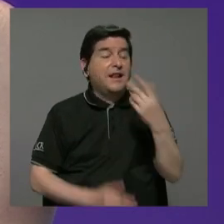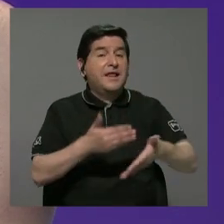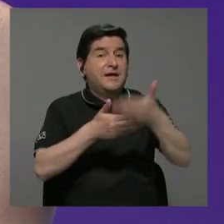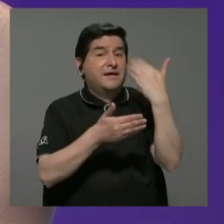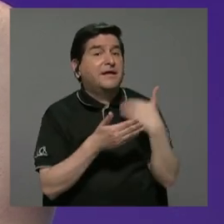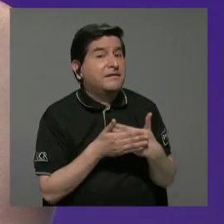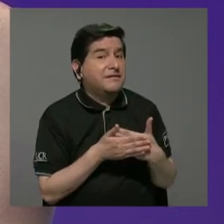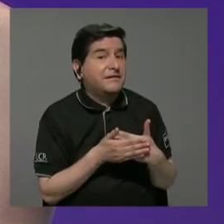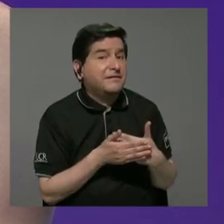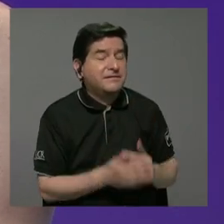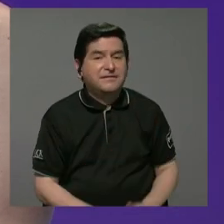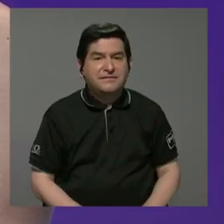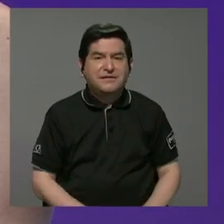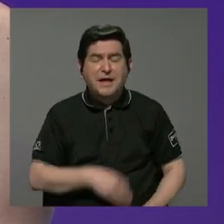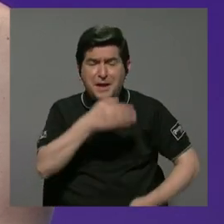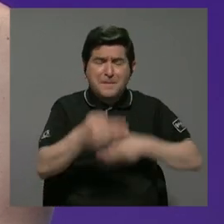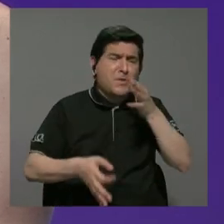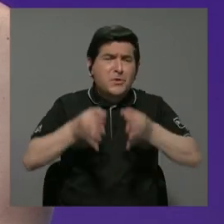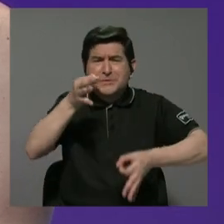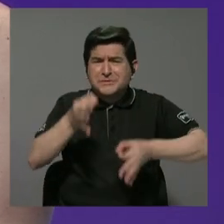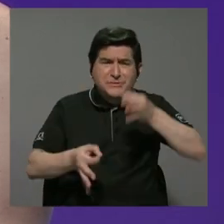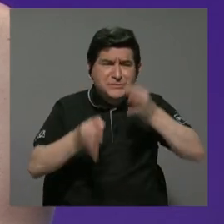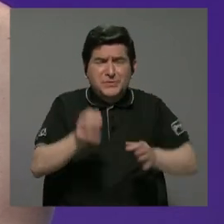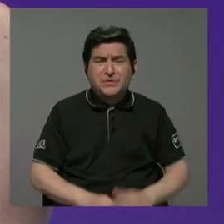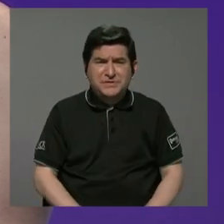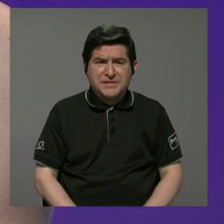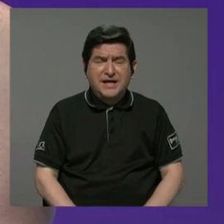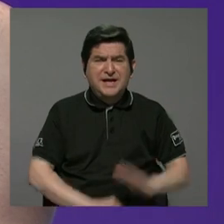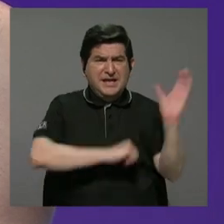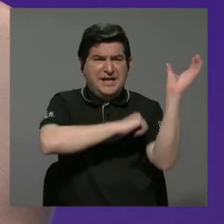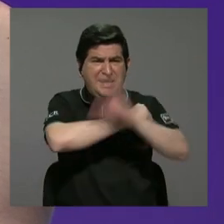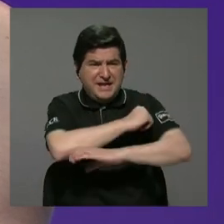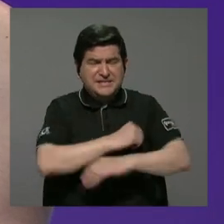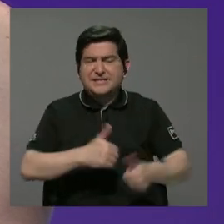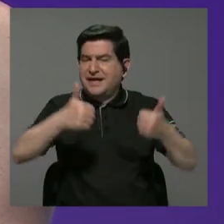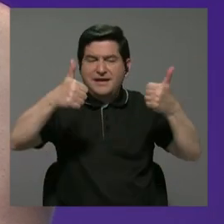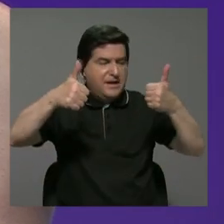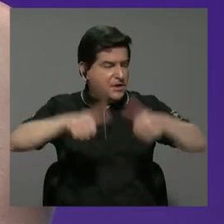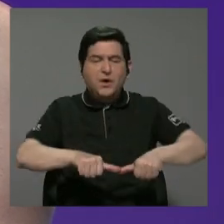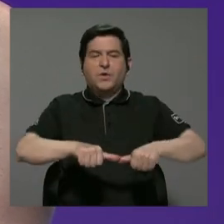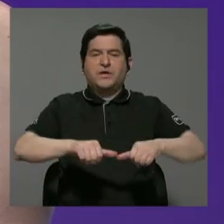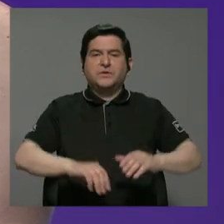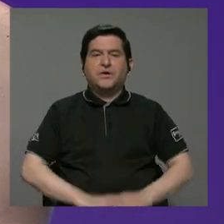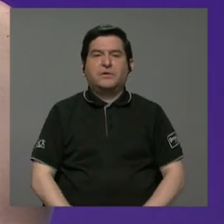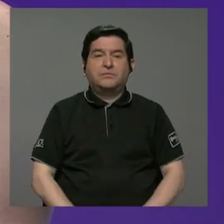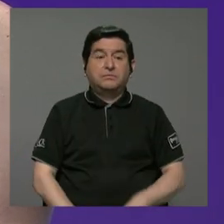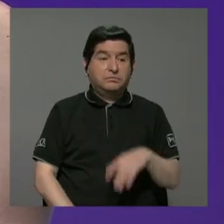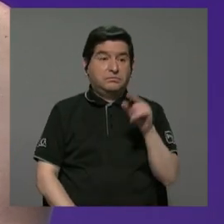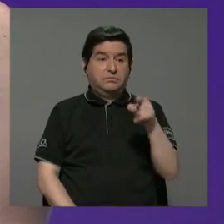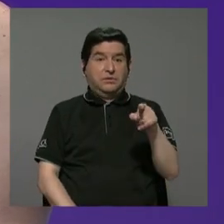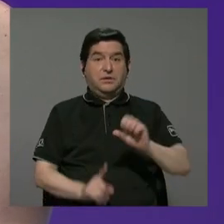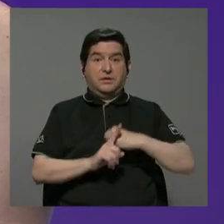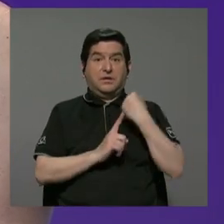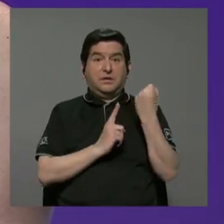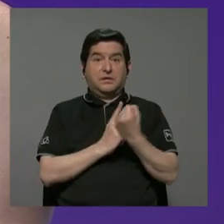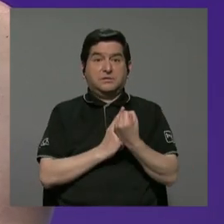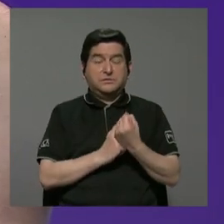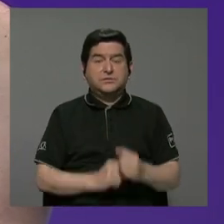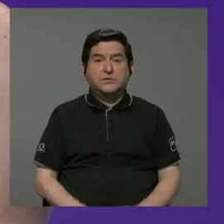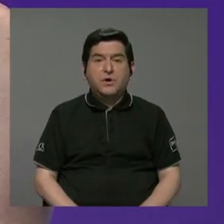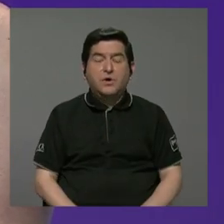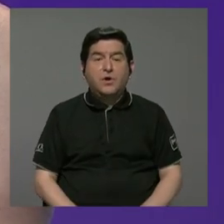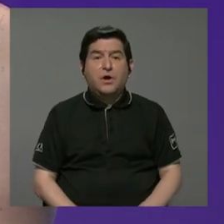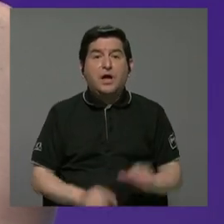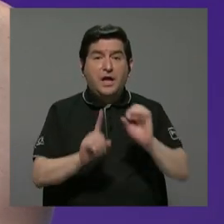principio, de judicializar o condenar el desacuerdo. que eso tiene, en una sociedad democrática,